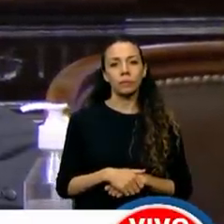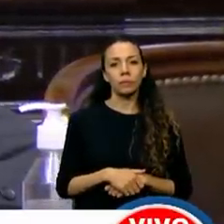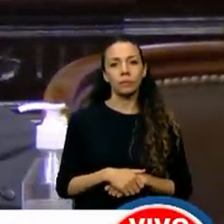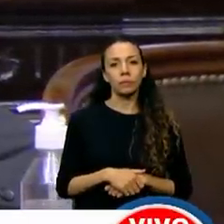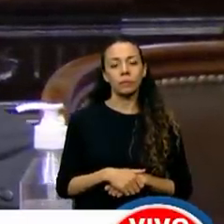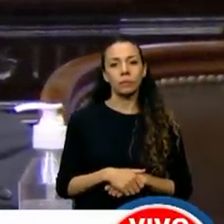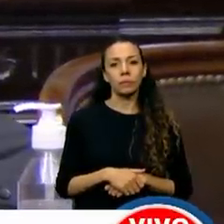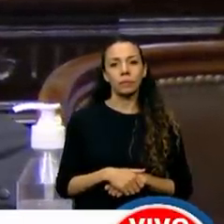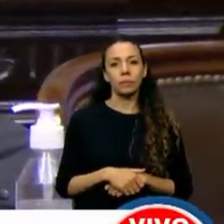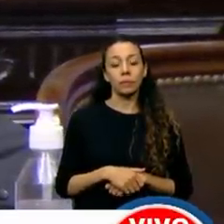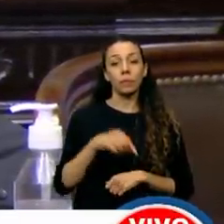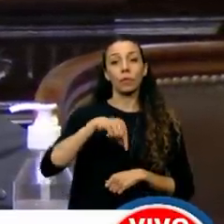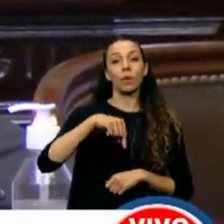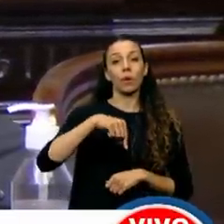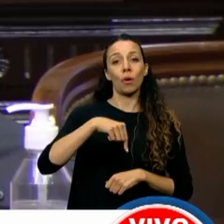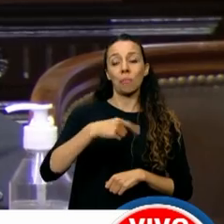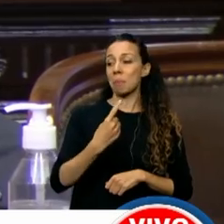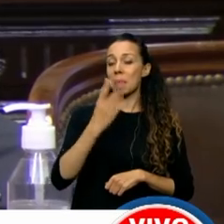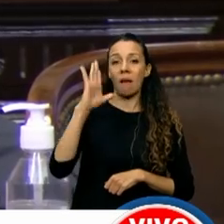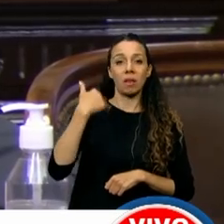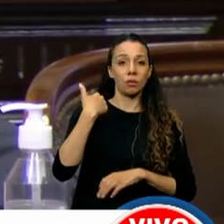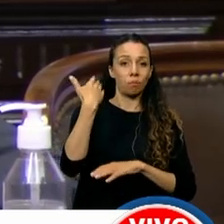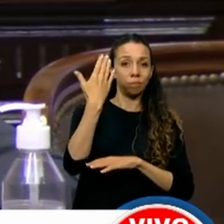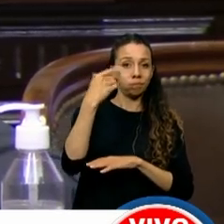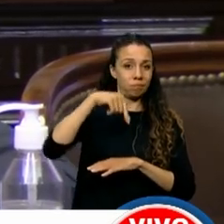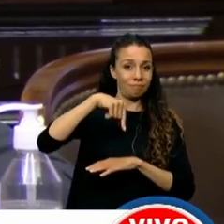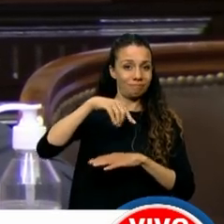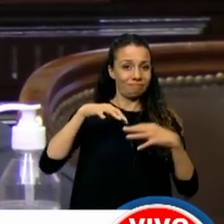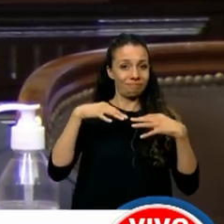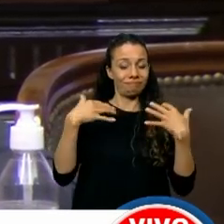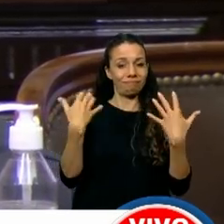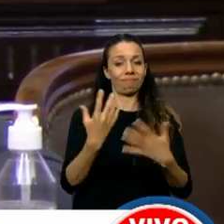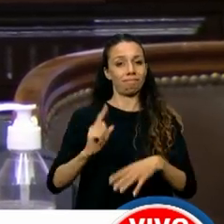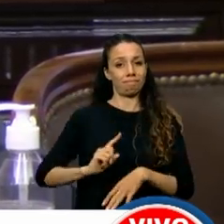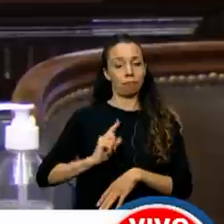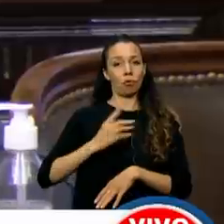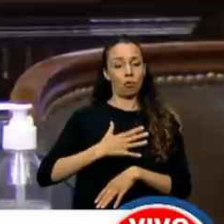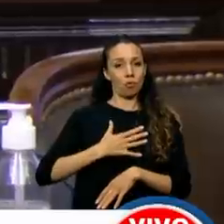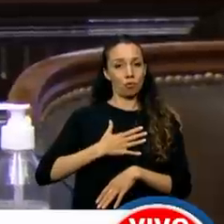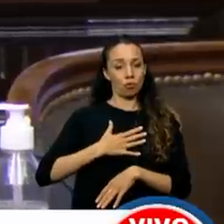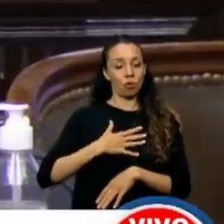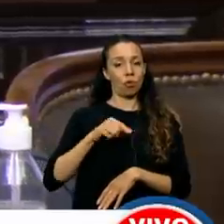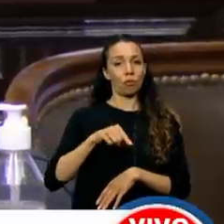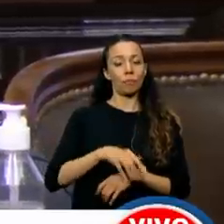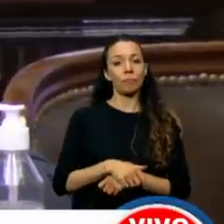hoy esta es mi primera intervención que tengo ante esta honorable cámara